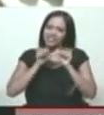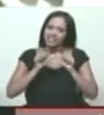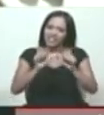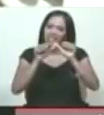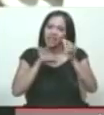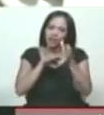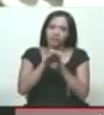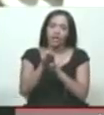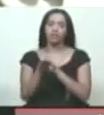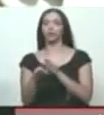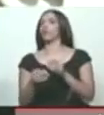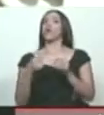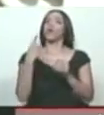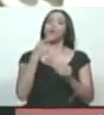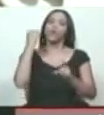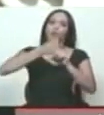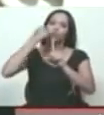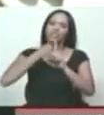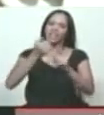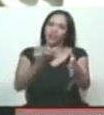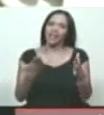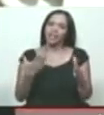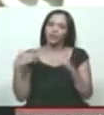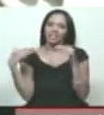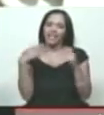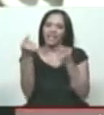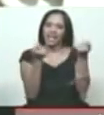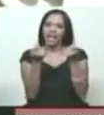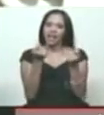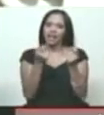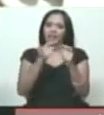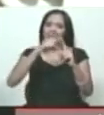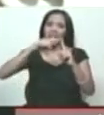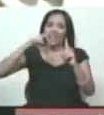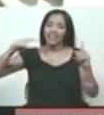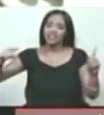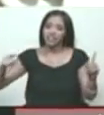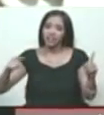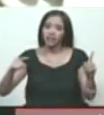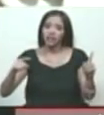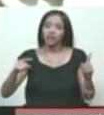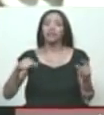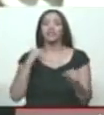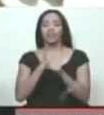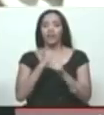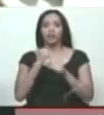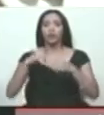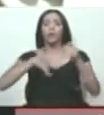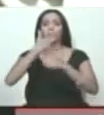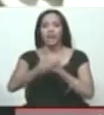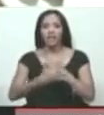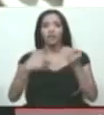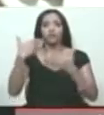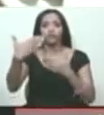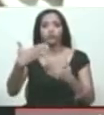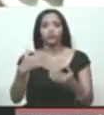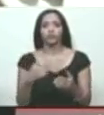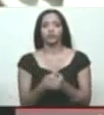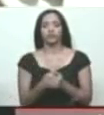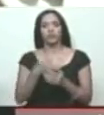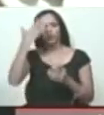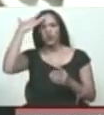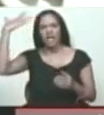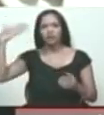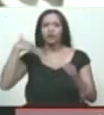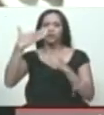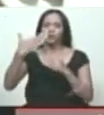lado, luchando y ganando esta guerra eléctrica, y por otro lado, trabajando en los planes de futuro, soñando con el futuro y trabajando